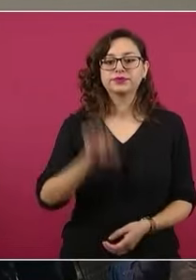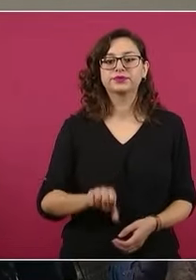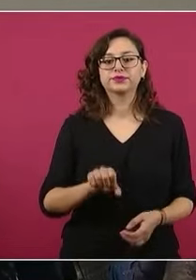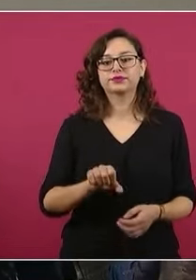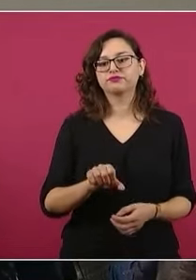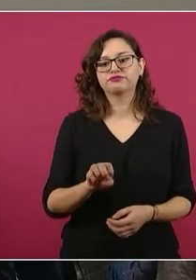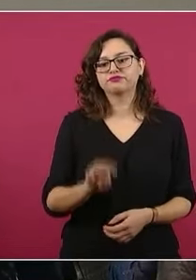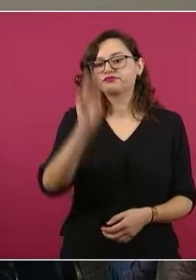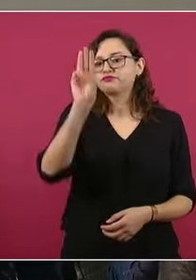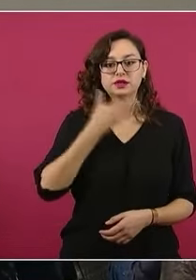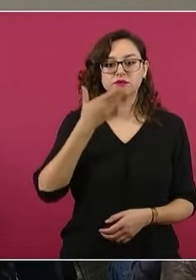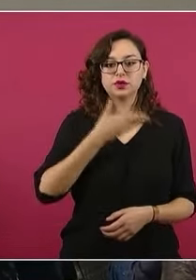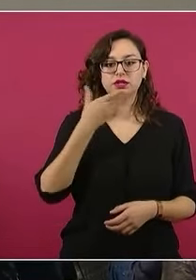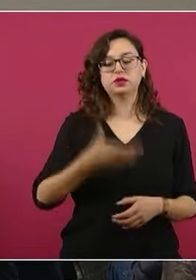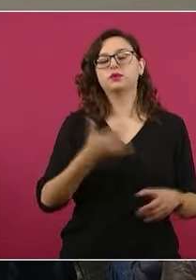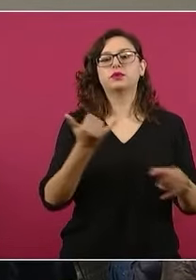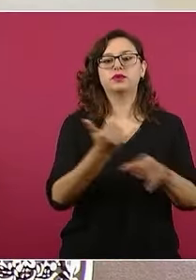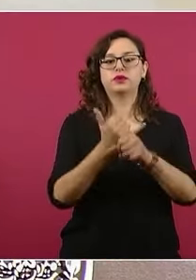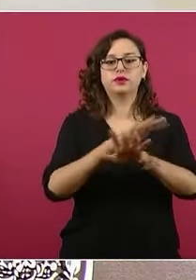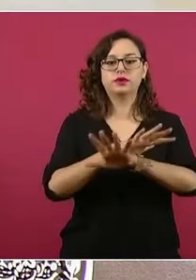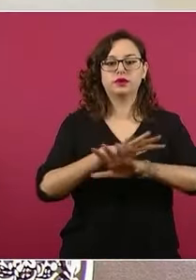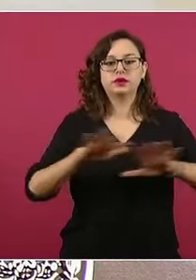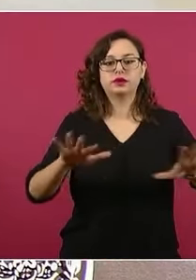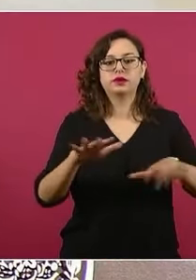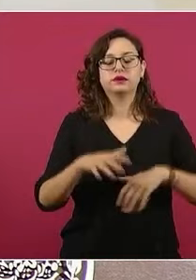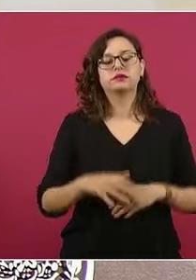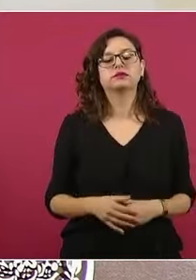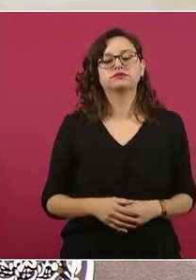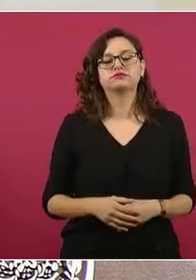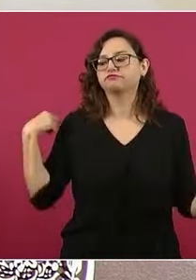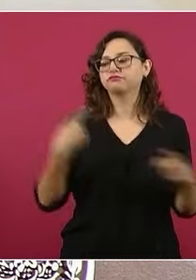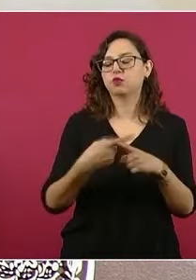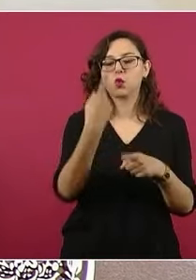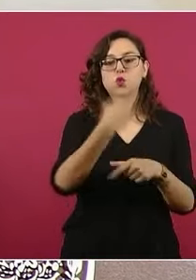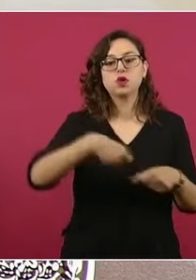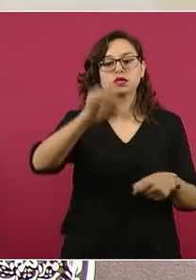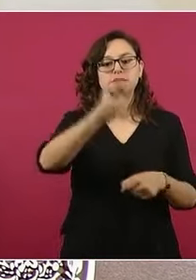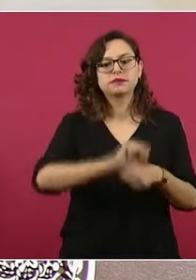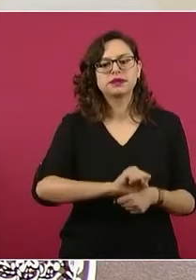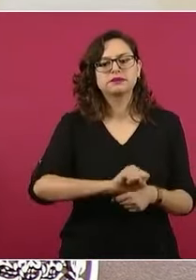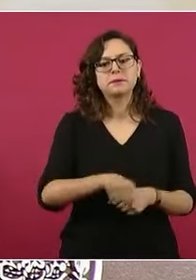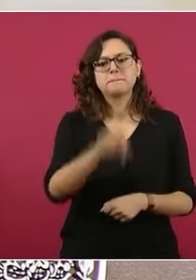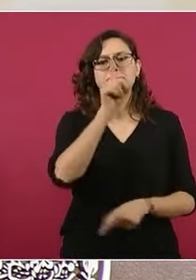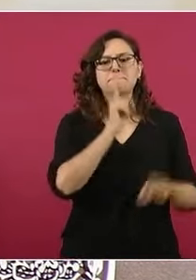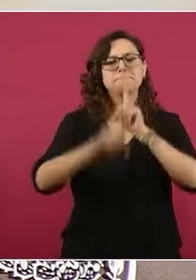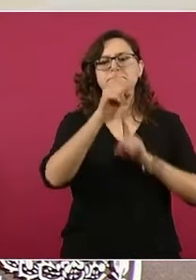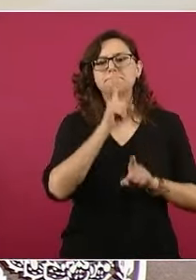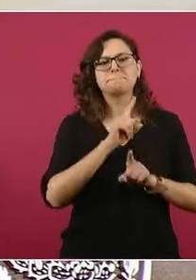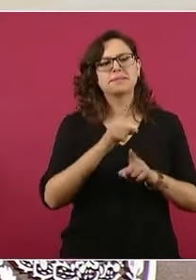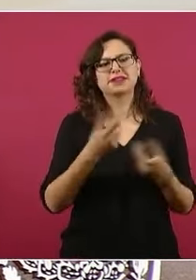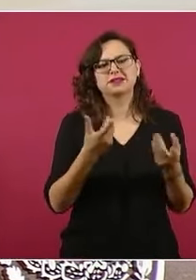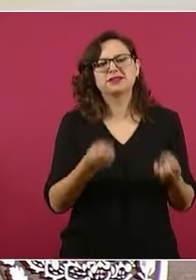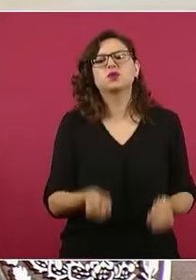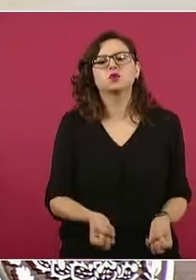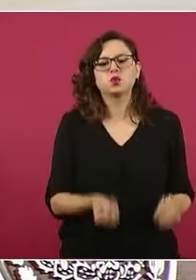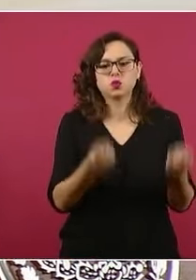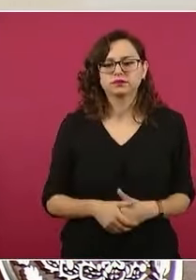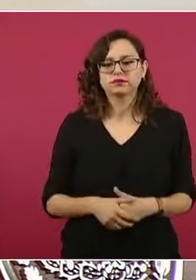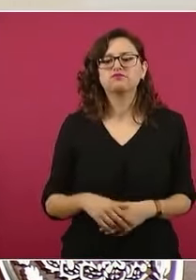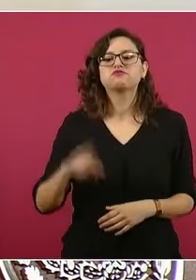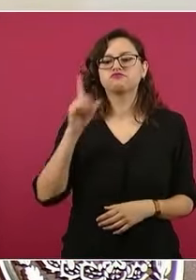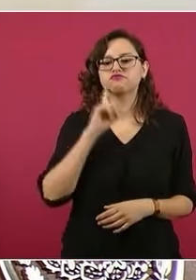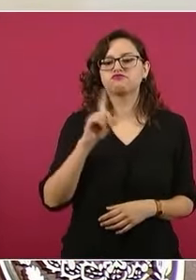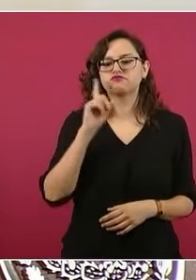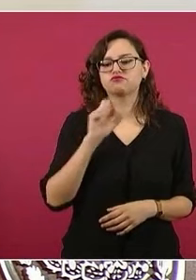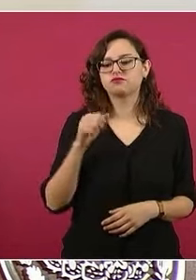mentiras. Va a informarnos Ana Elizabeth García Vilchis y también